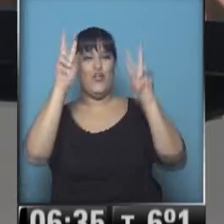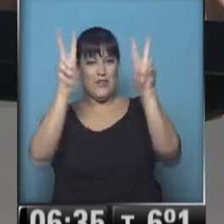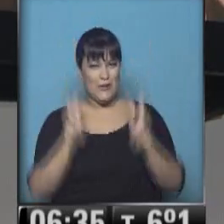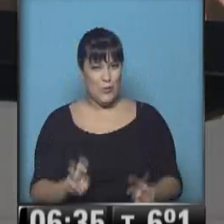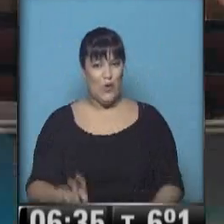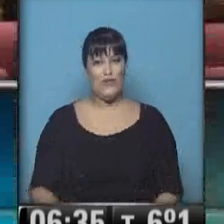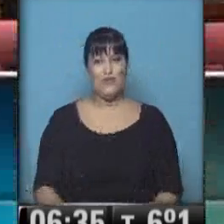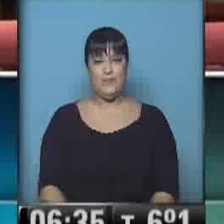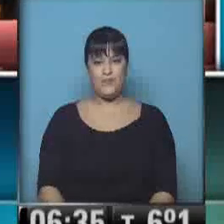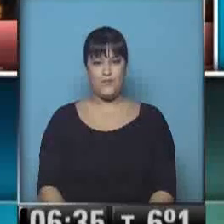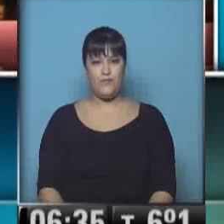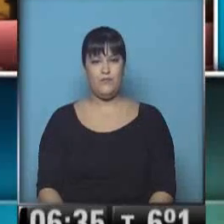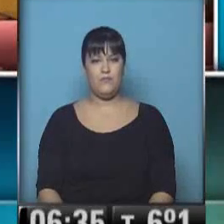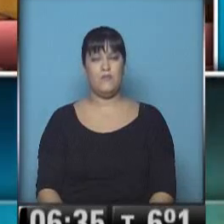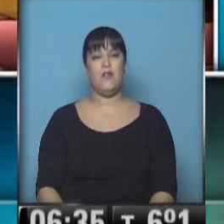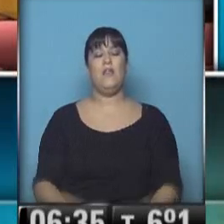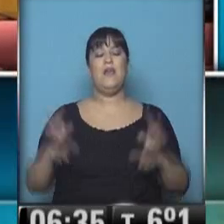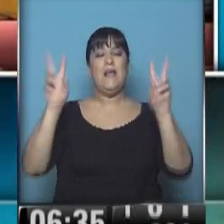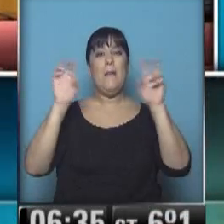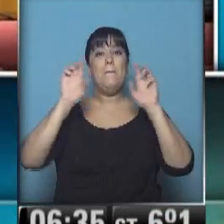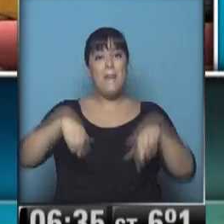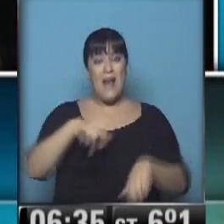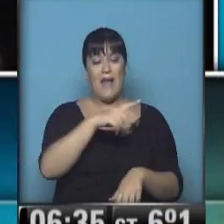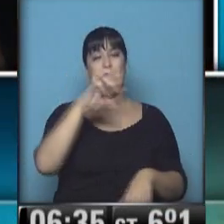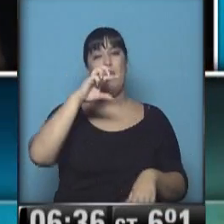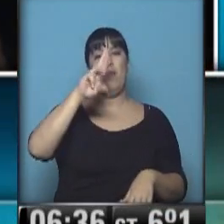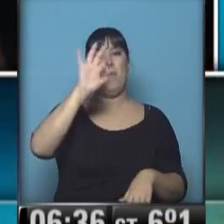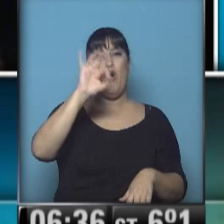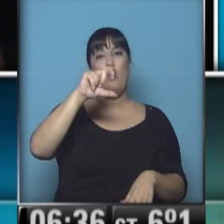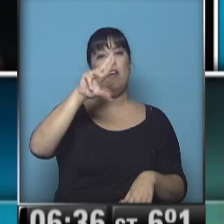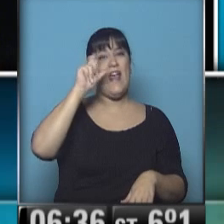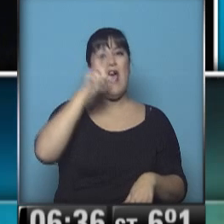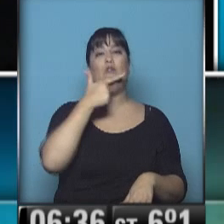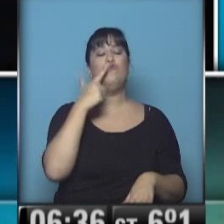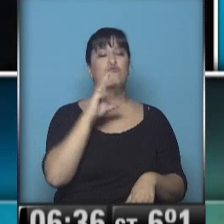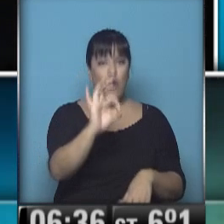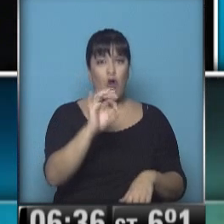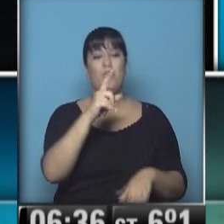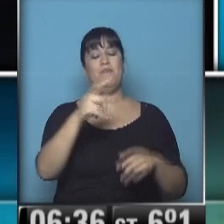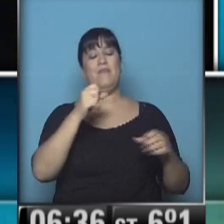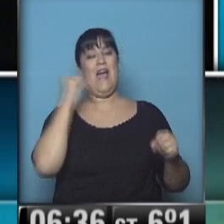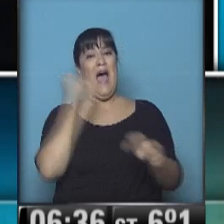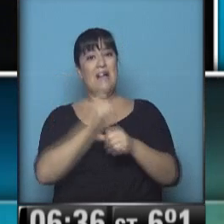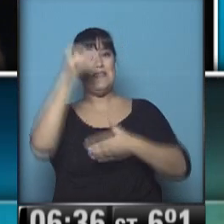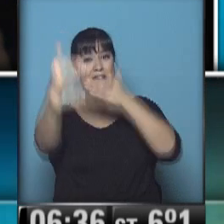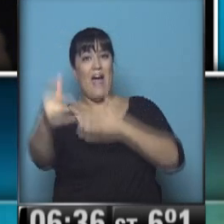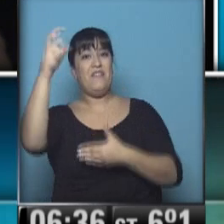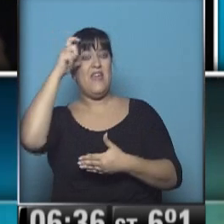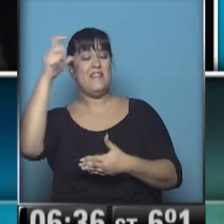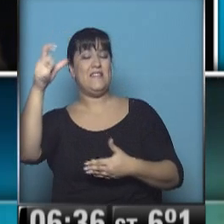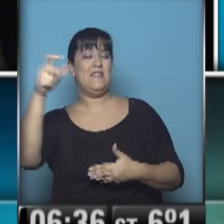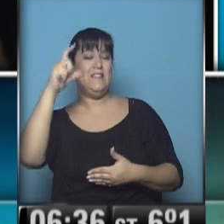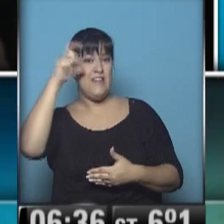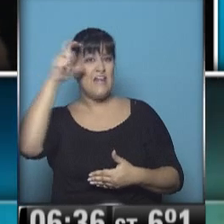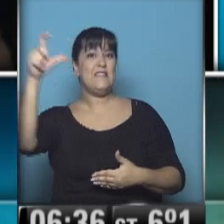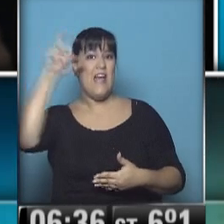títulos. Procre Auto, segunda etapa. El gobierno extendió hasta el 10 de enero el plan de préstamos para la compra de autos